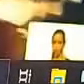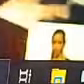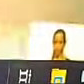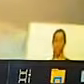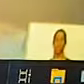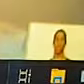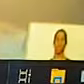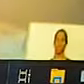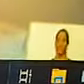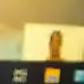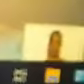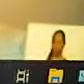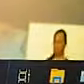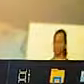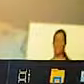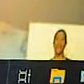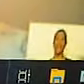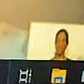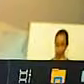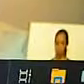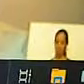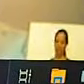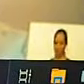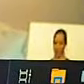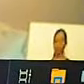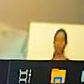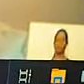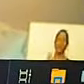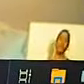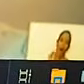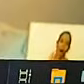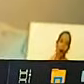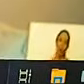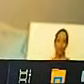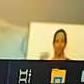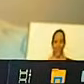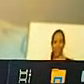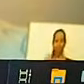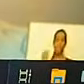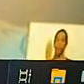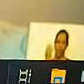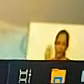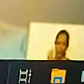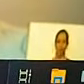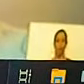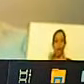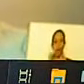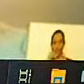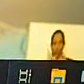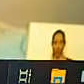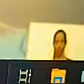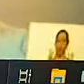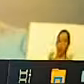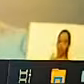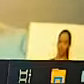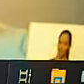presidenciales. Las reuniones que se han dado, todas hablan de elecciones parlamentarias. AD, Un Nuevo Tiempo